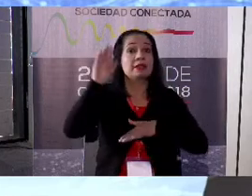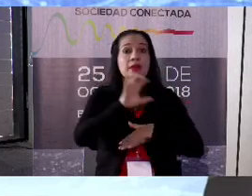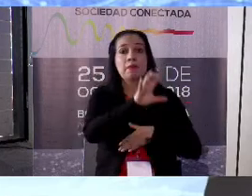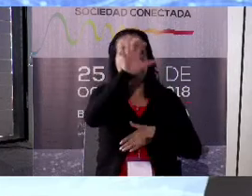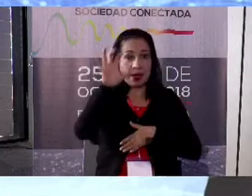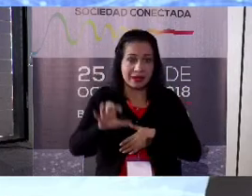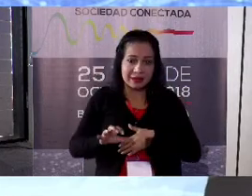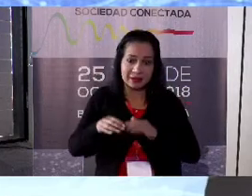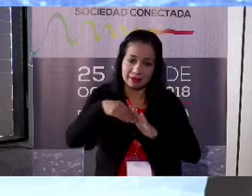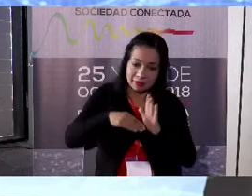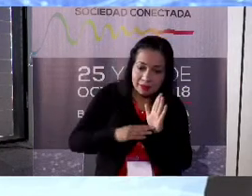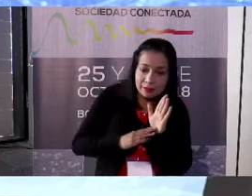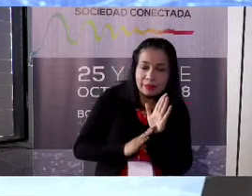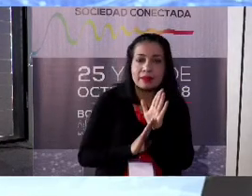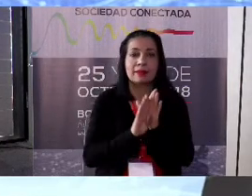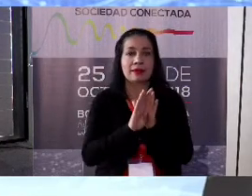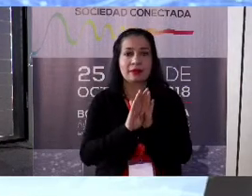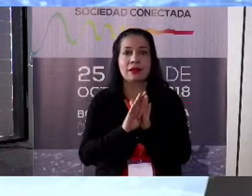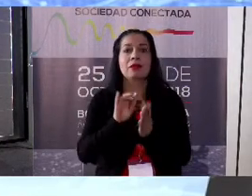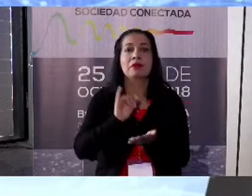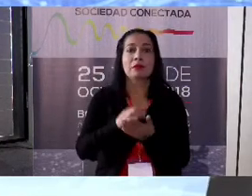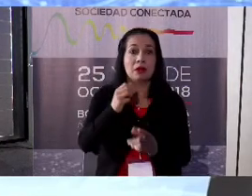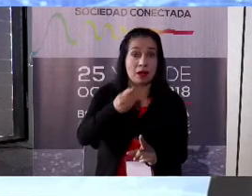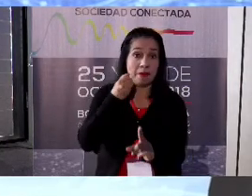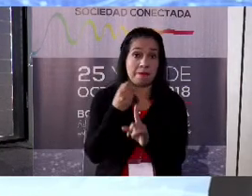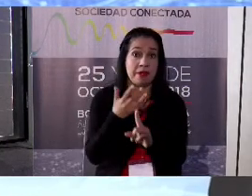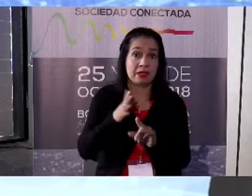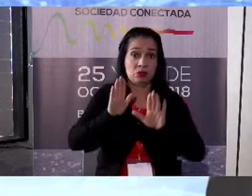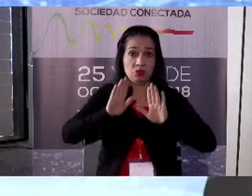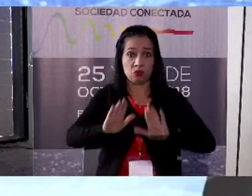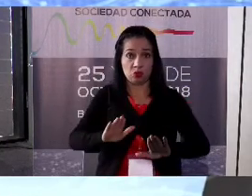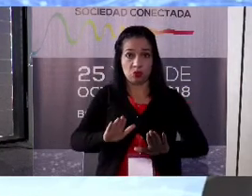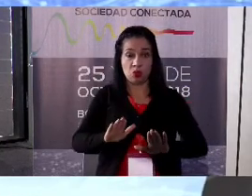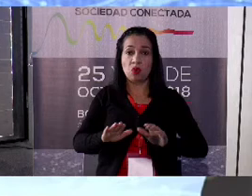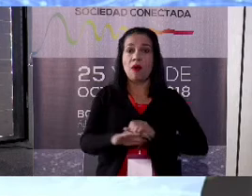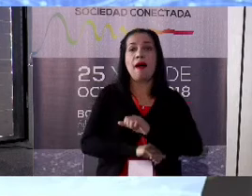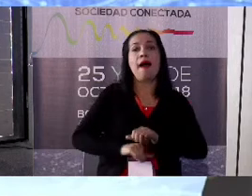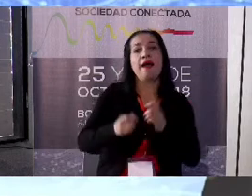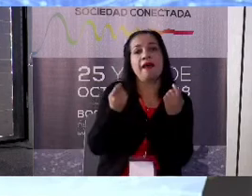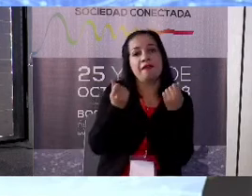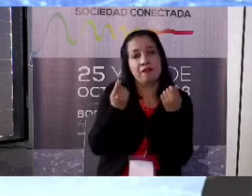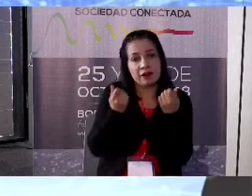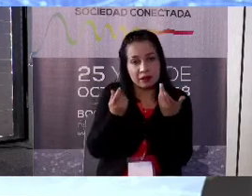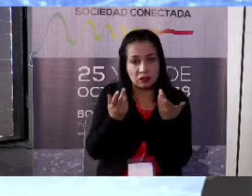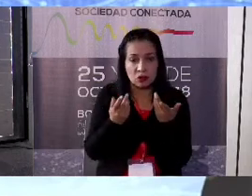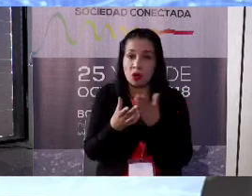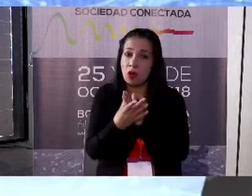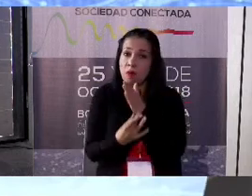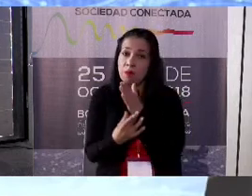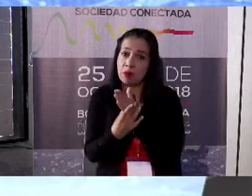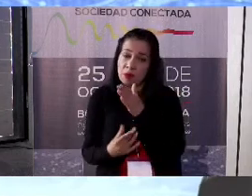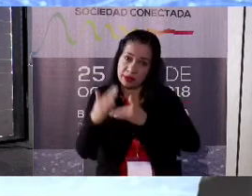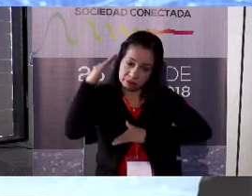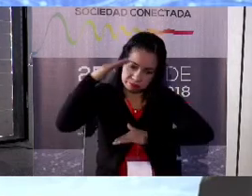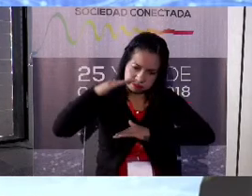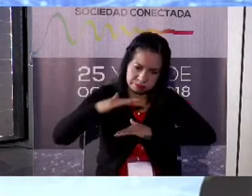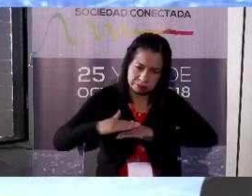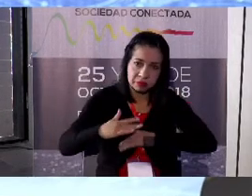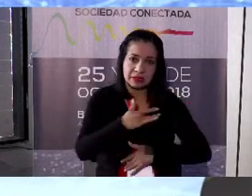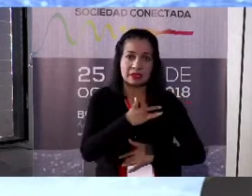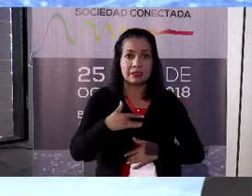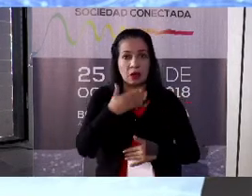el el el impacto significativo que ha tenido ha estado en las áreas de financieras en la reducción a la Pobreza y en la mejora a la